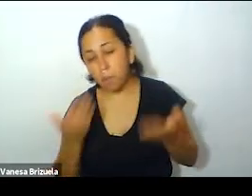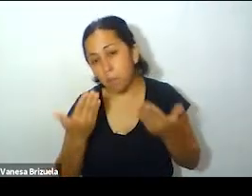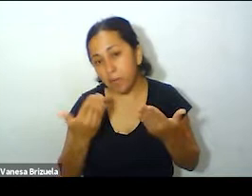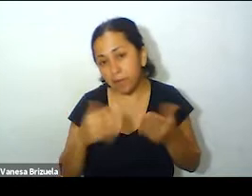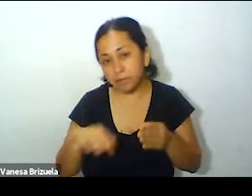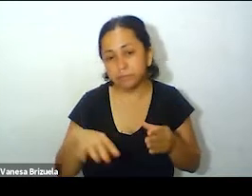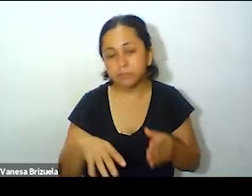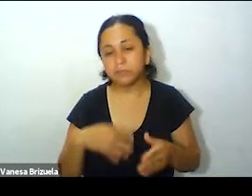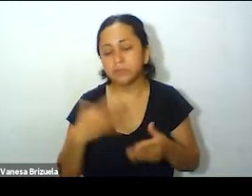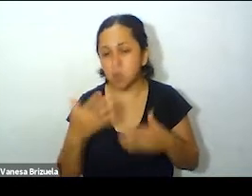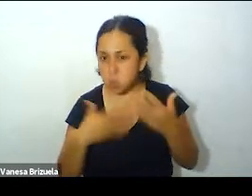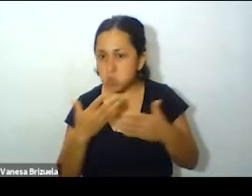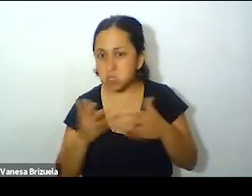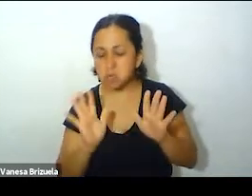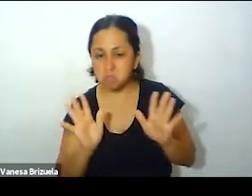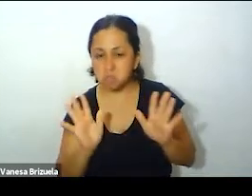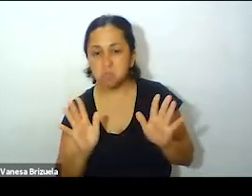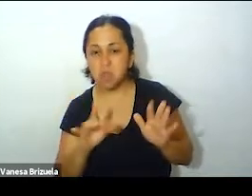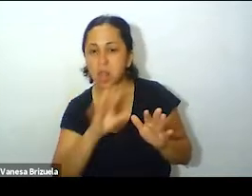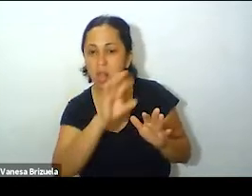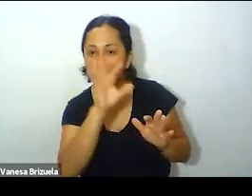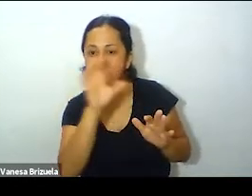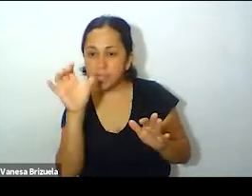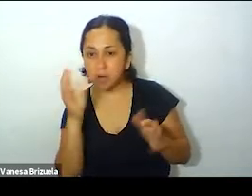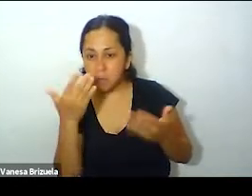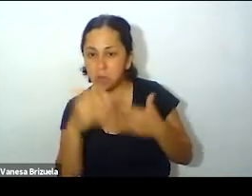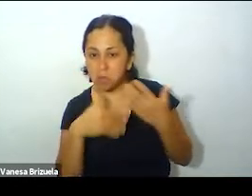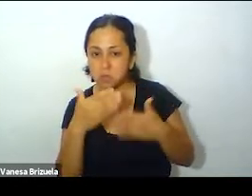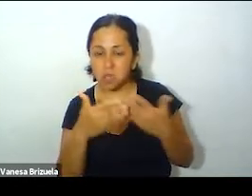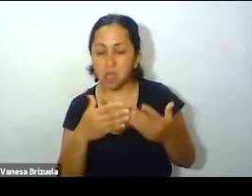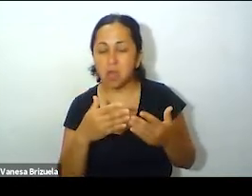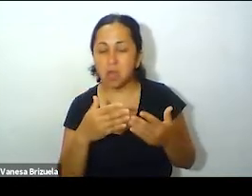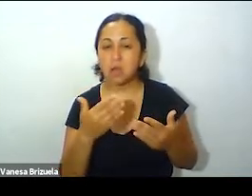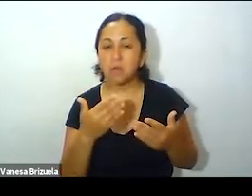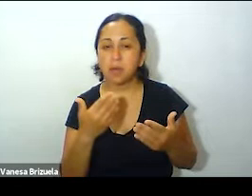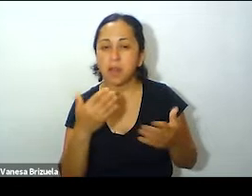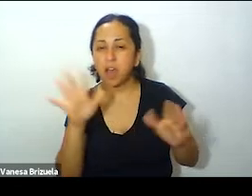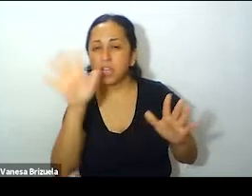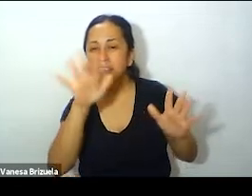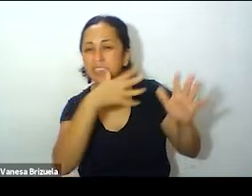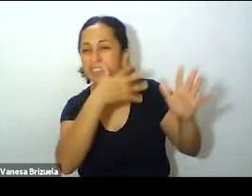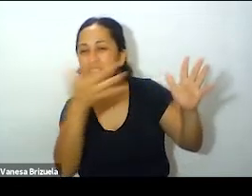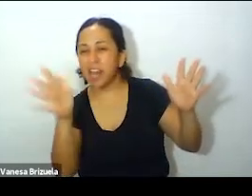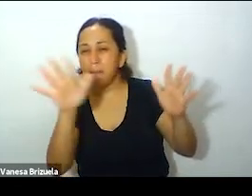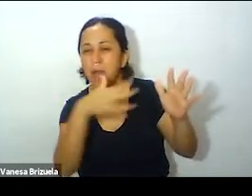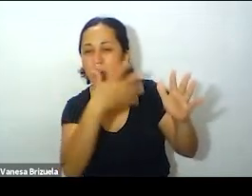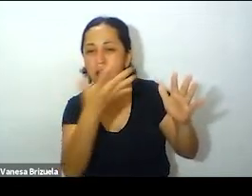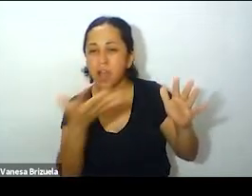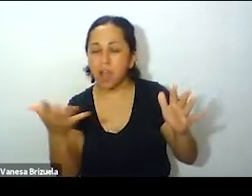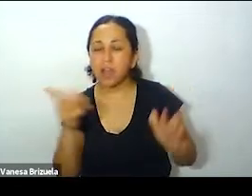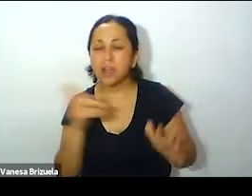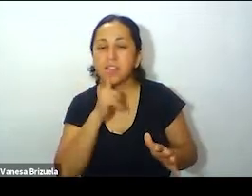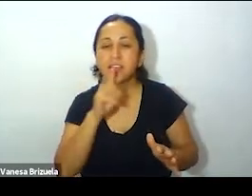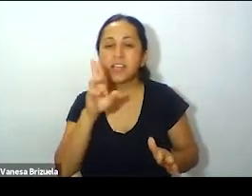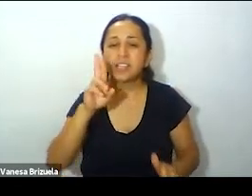se puede usar la tipografía para hacer una trama quizás, no